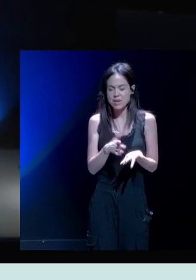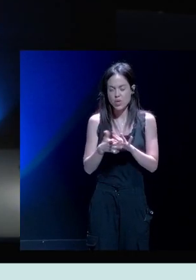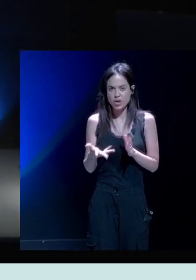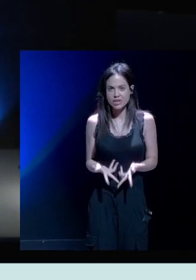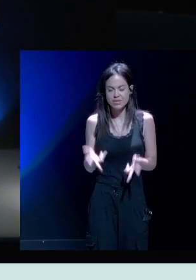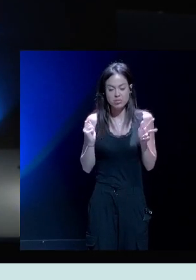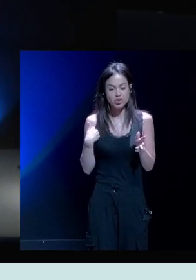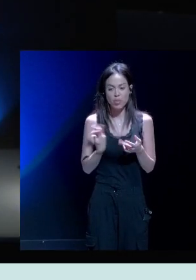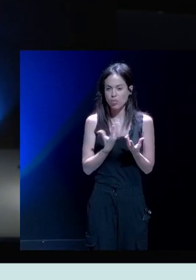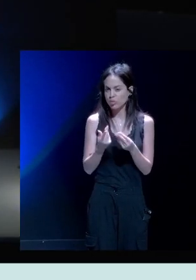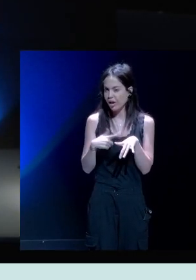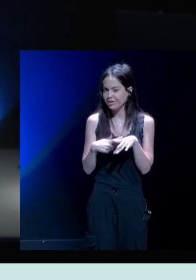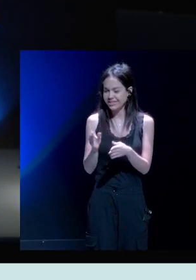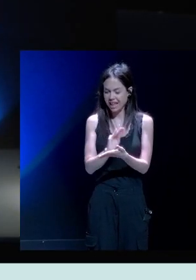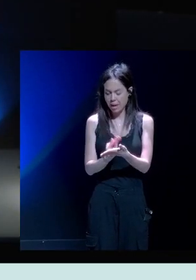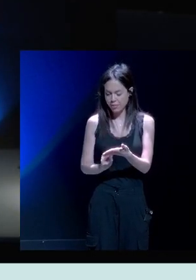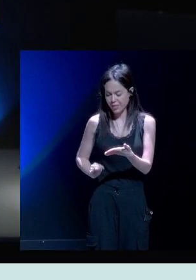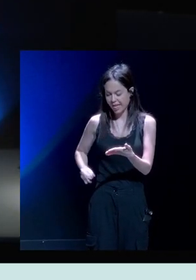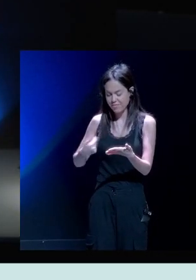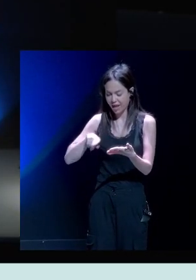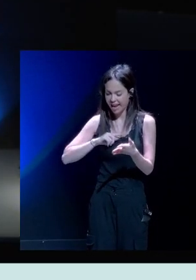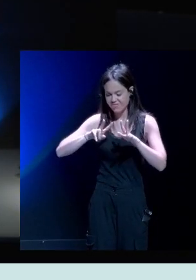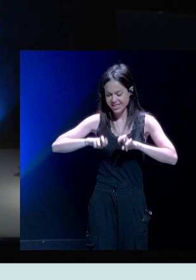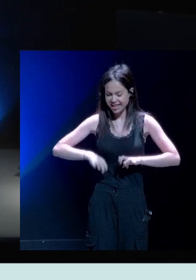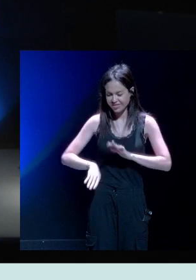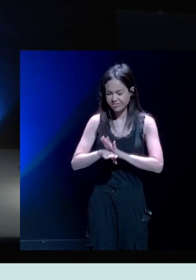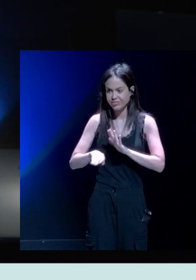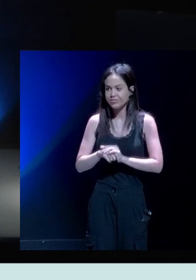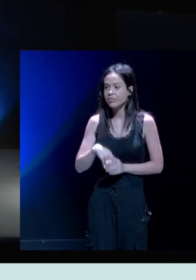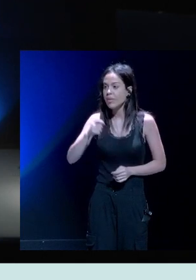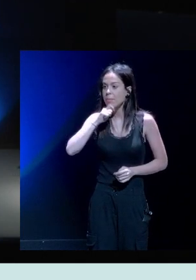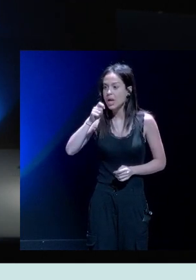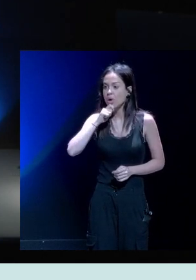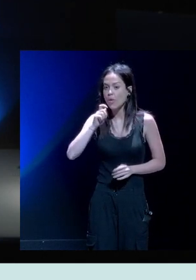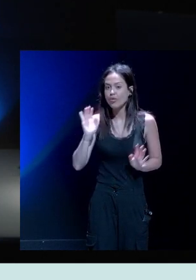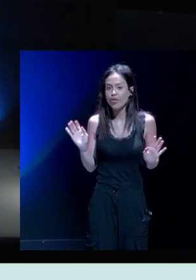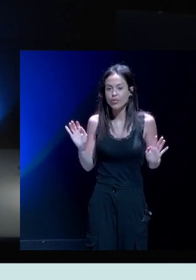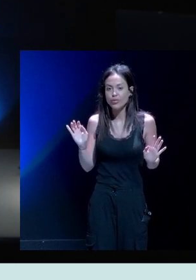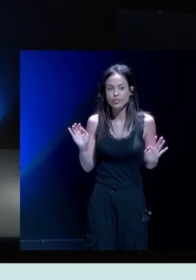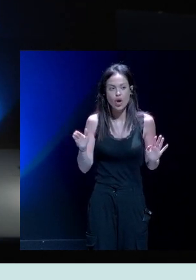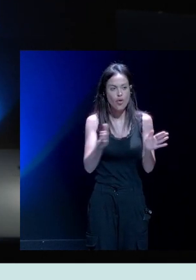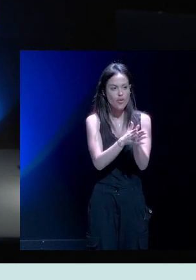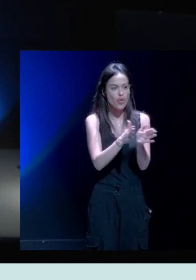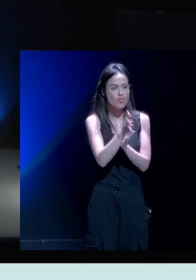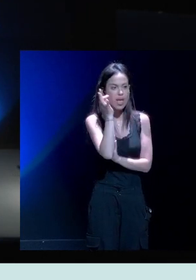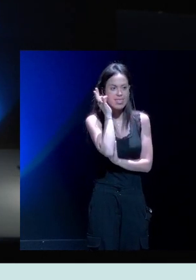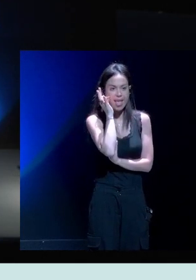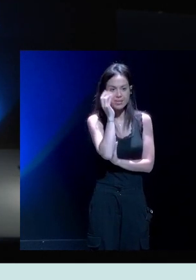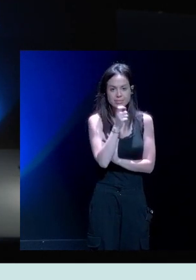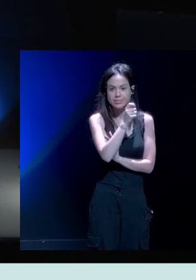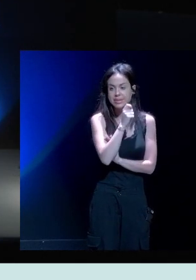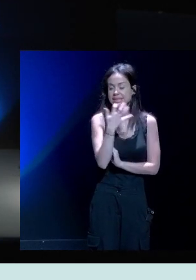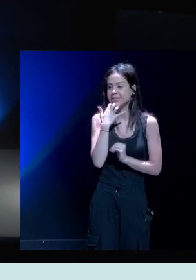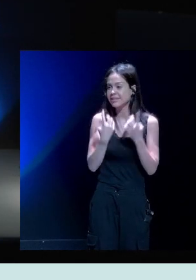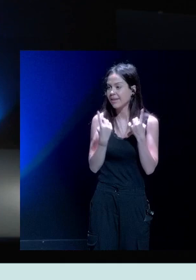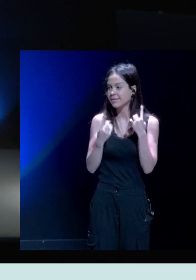apuntado para seguir investigando. Y bueno, el micrófono no lo tienen nuestras compañeras, así que si alguien, por favor, levanta